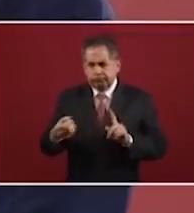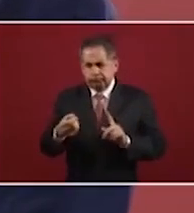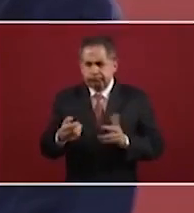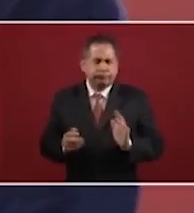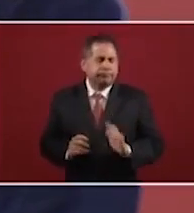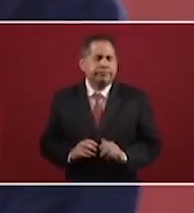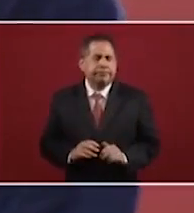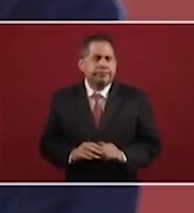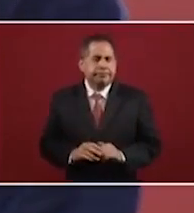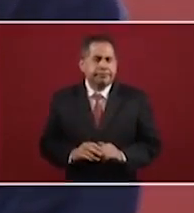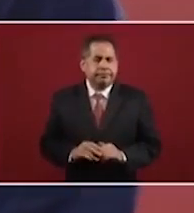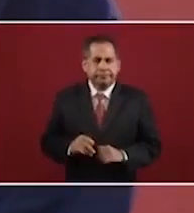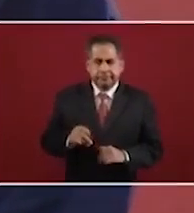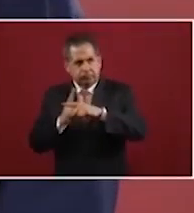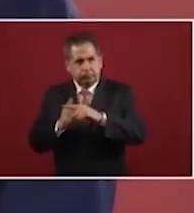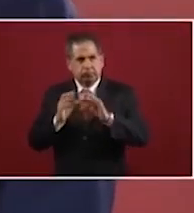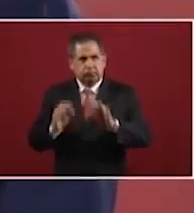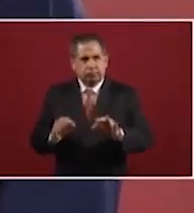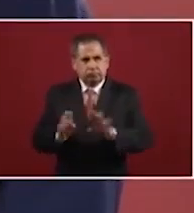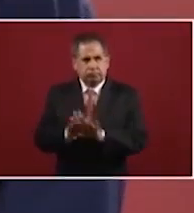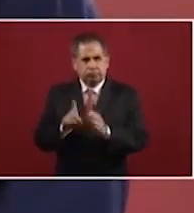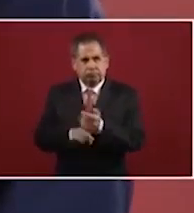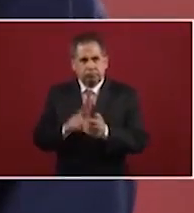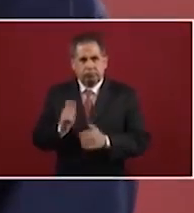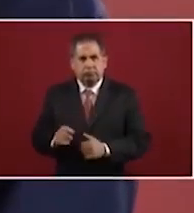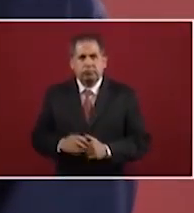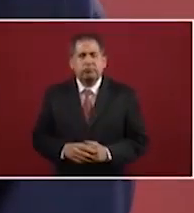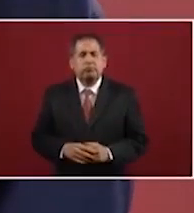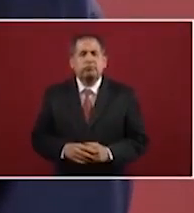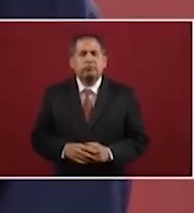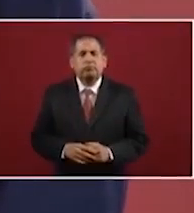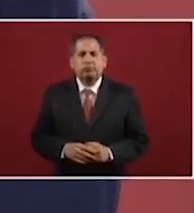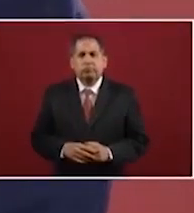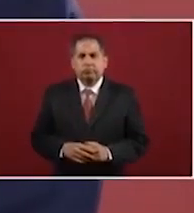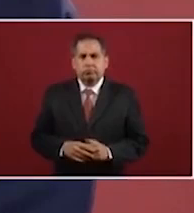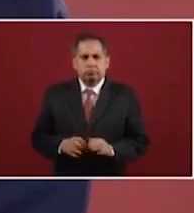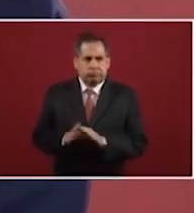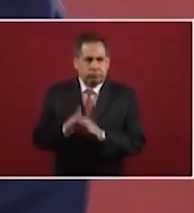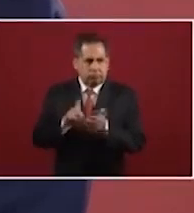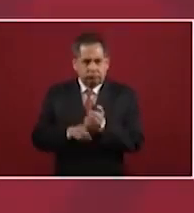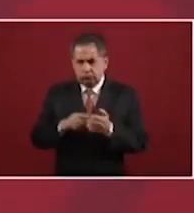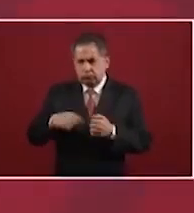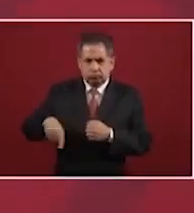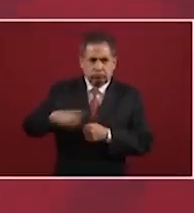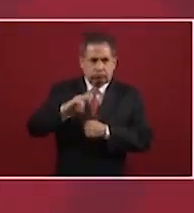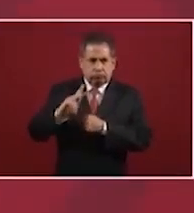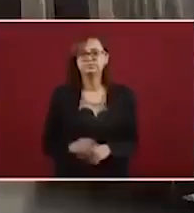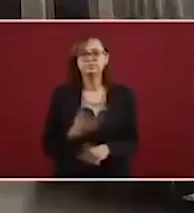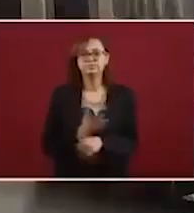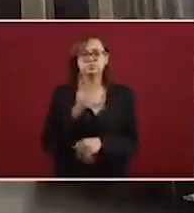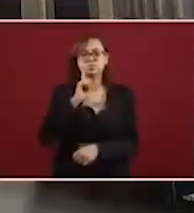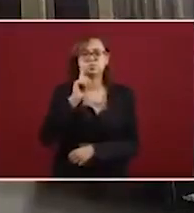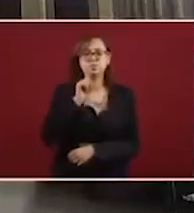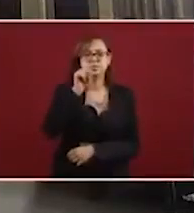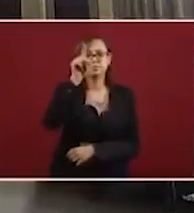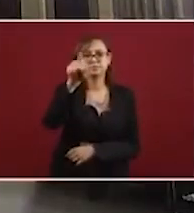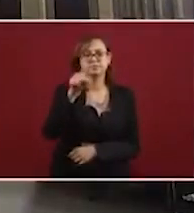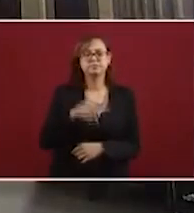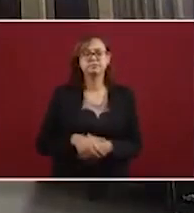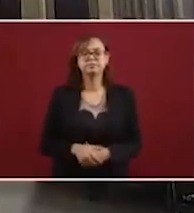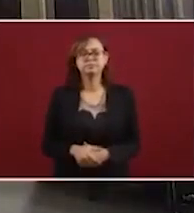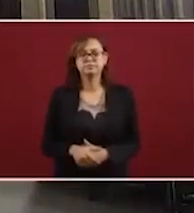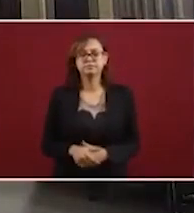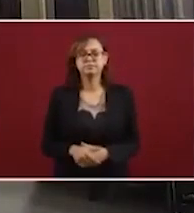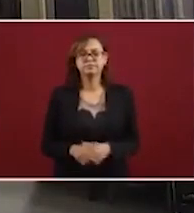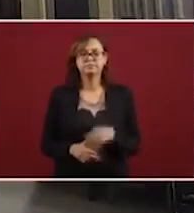y acusar hasta de cobarde pero muchos sinaloenses que entendemos sabemos que no tenías opción y